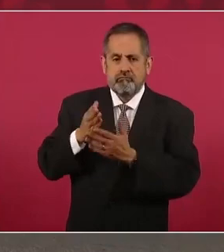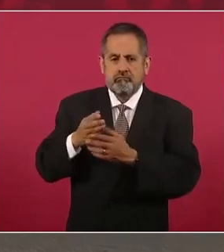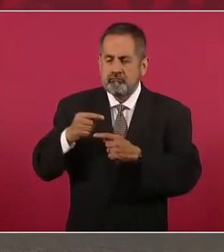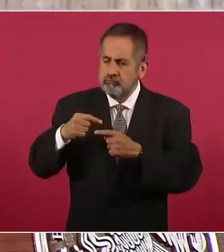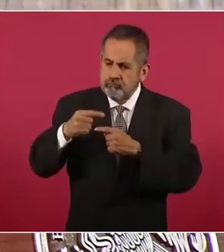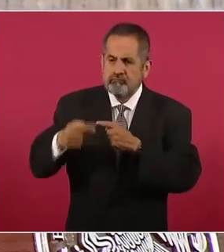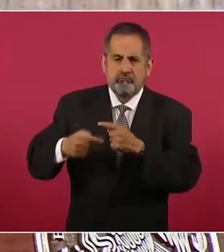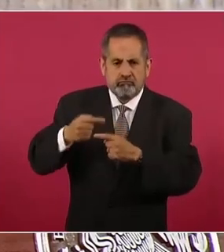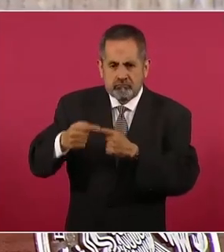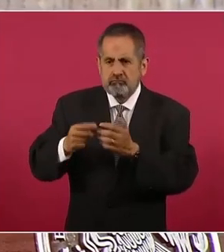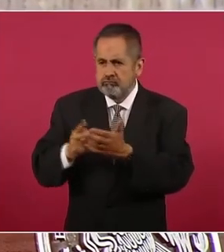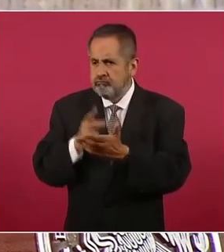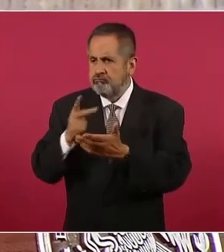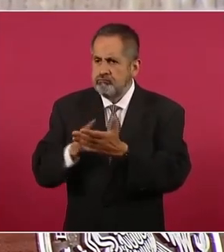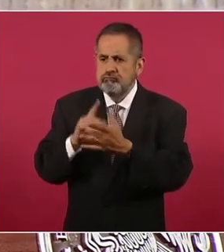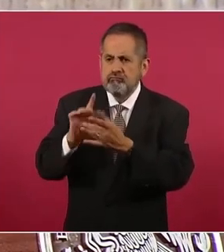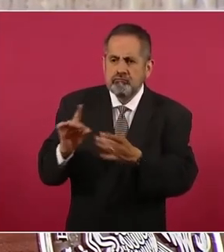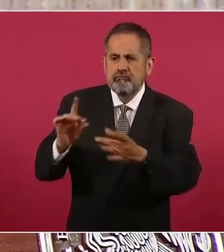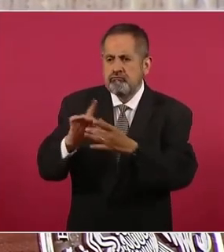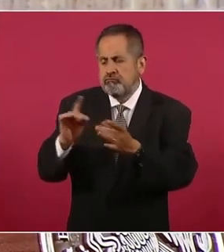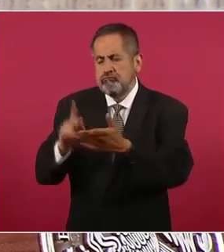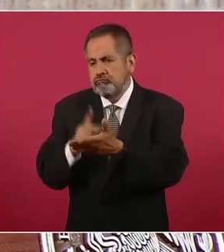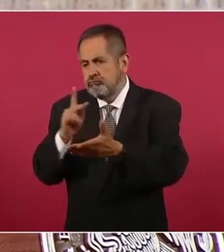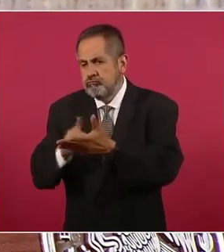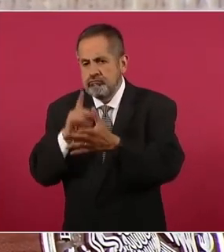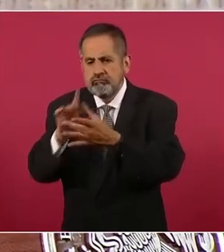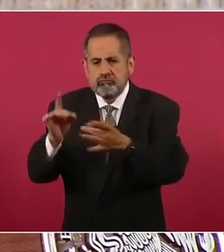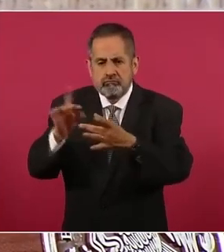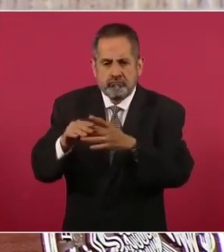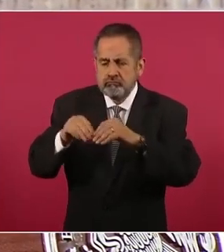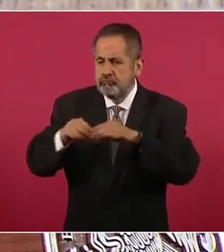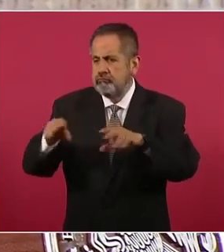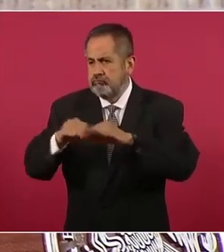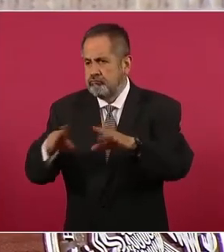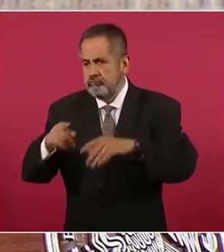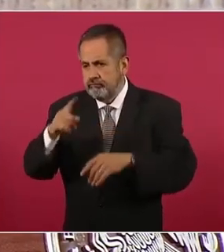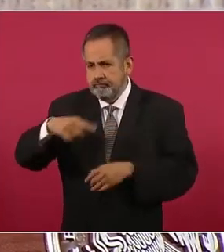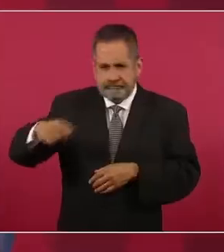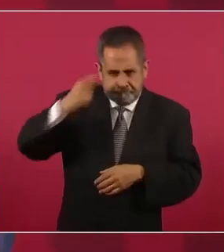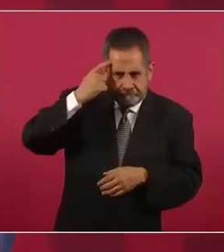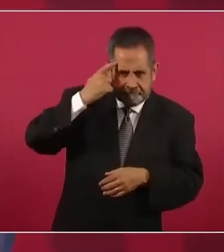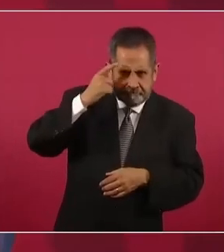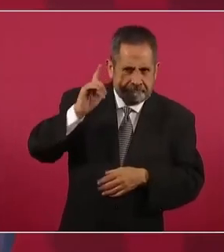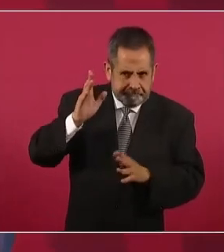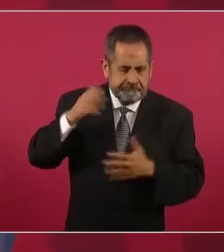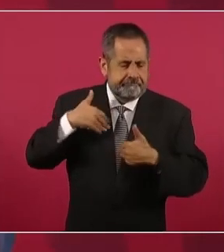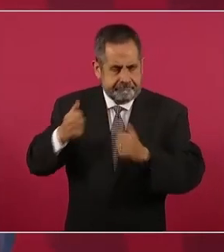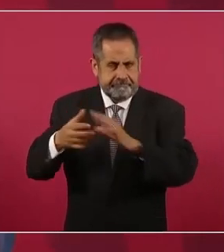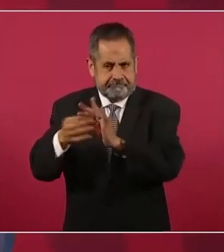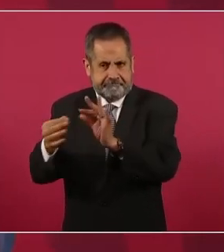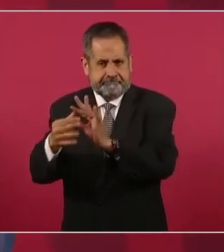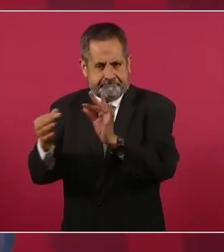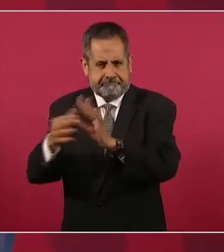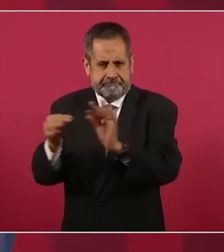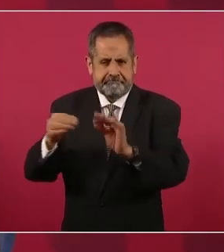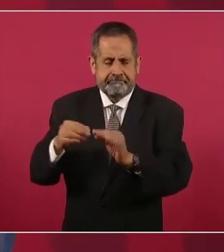repitiendo, porque su labor es crear conciencia.